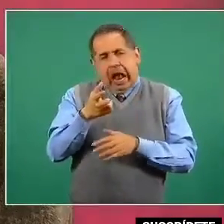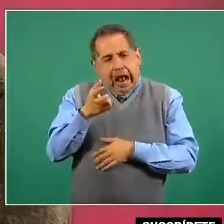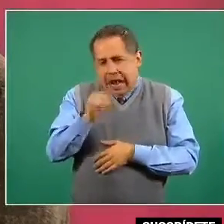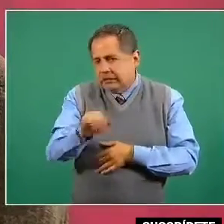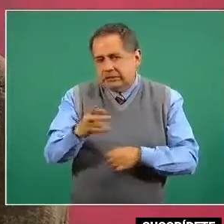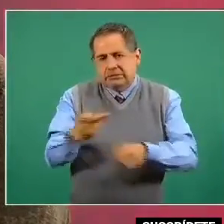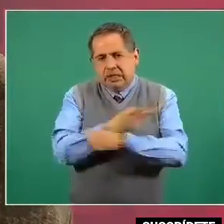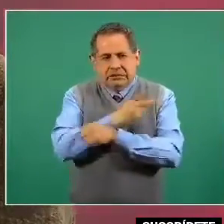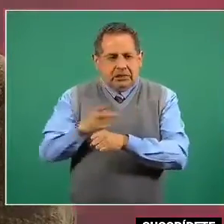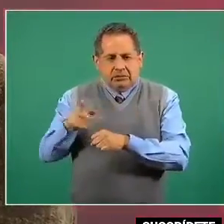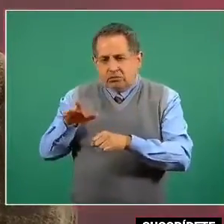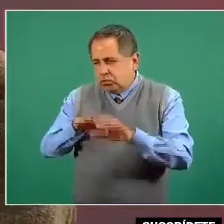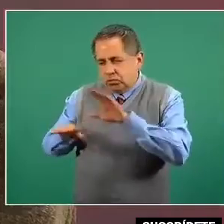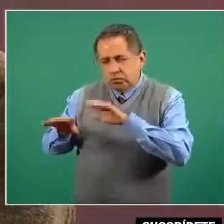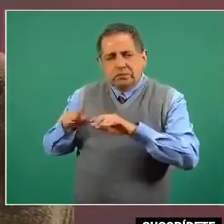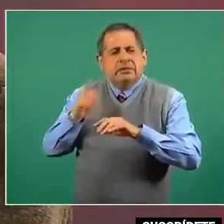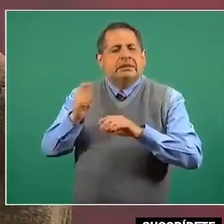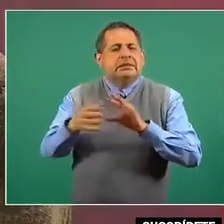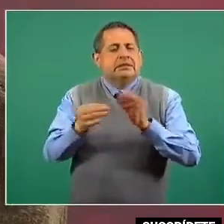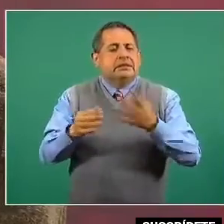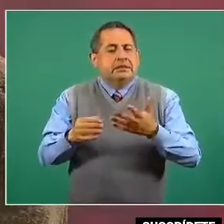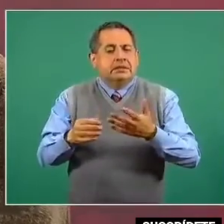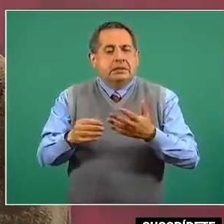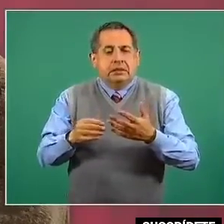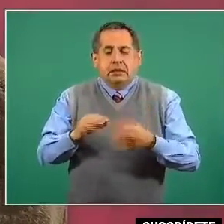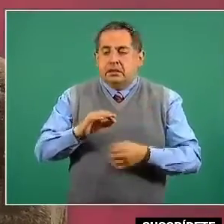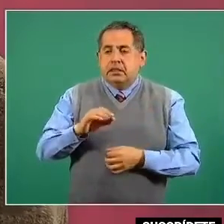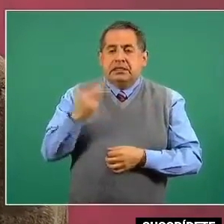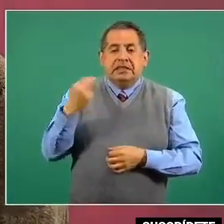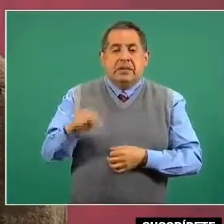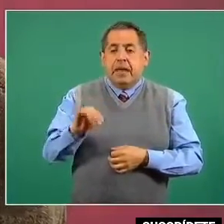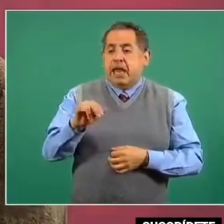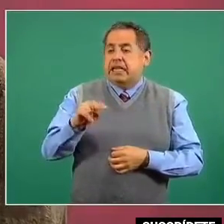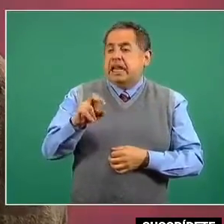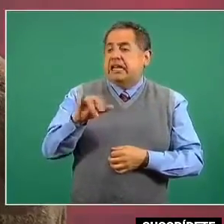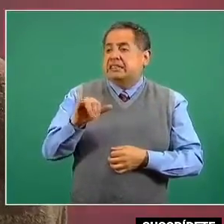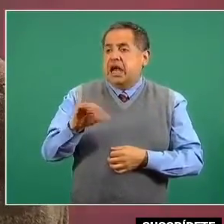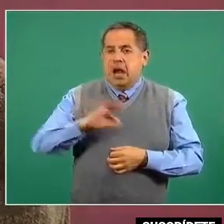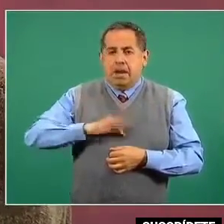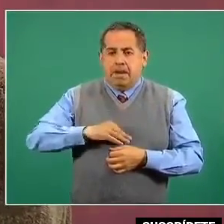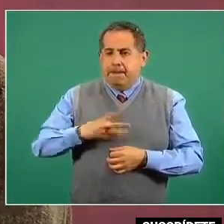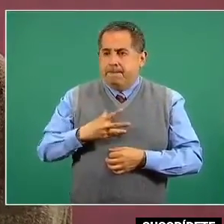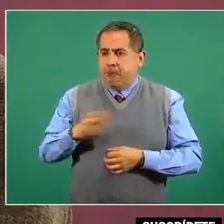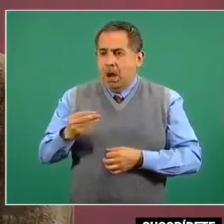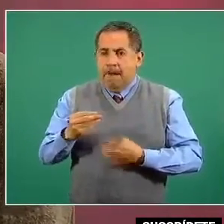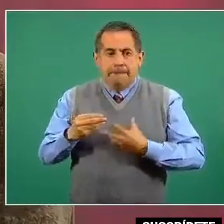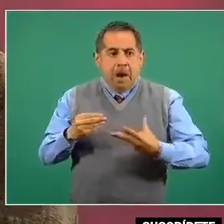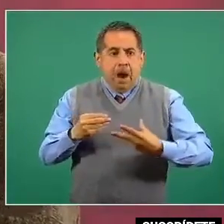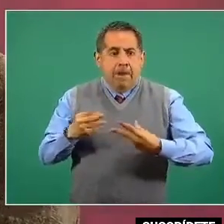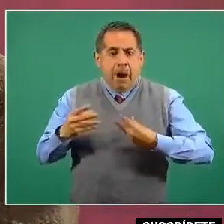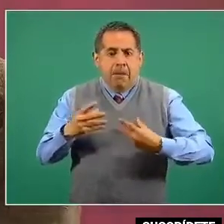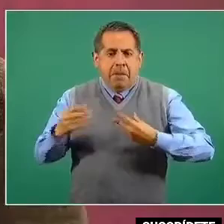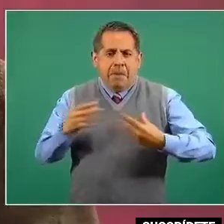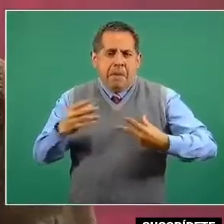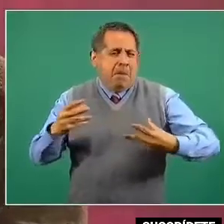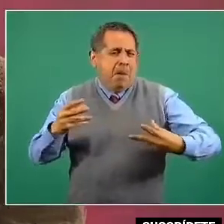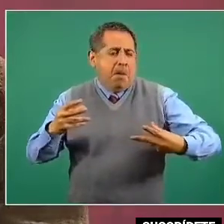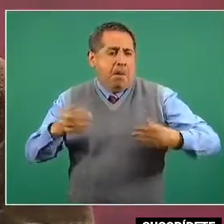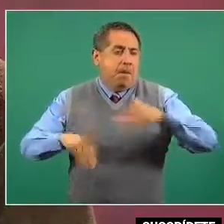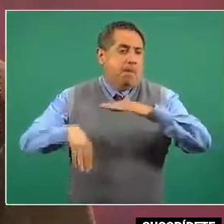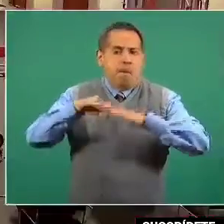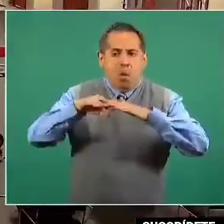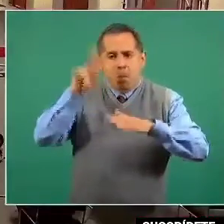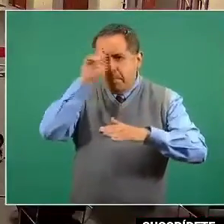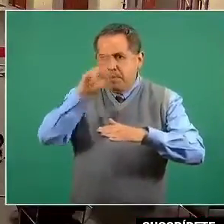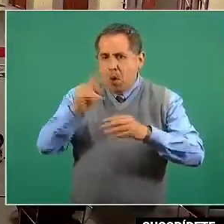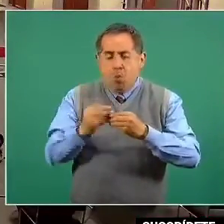epidemiología científica que se llama la inercia poblacional de transmisión o el momentum poblacional de transmisión. Son zonas